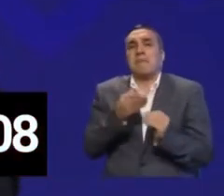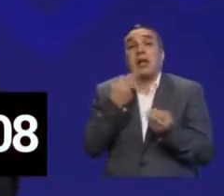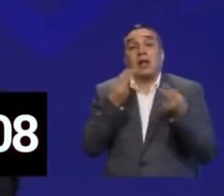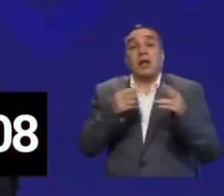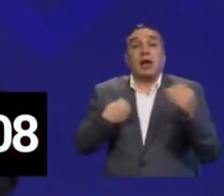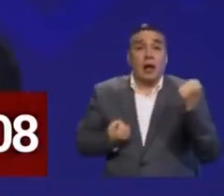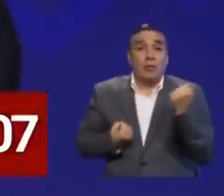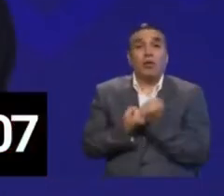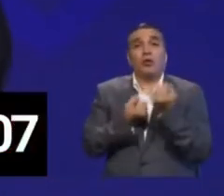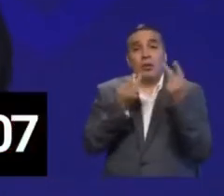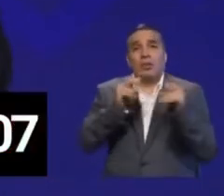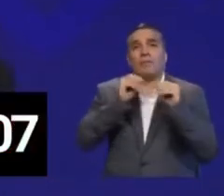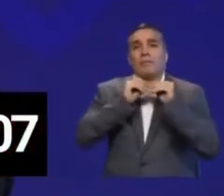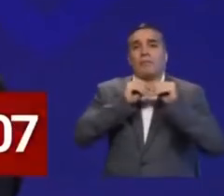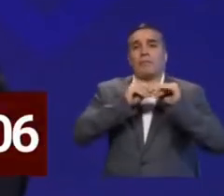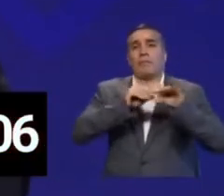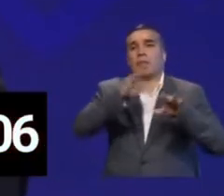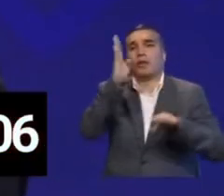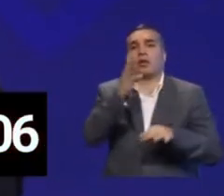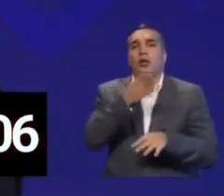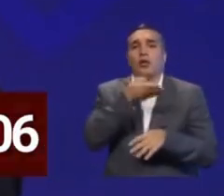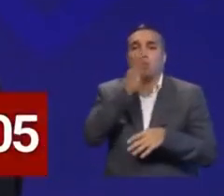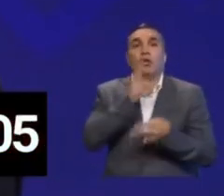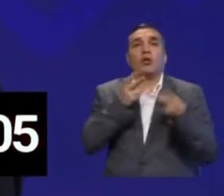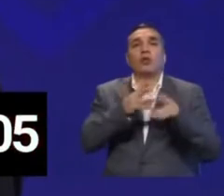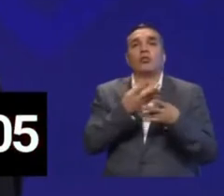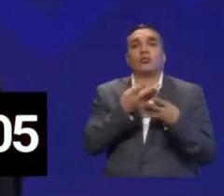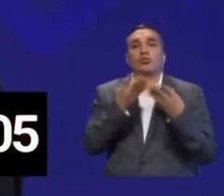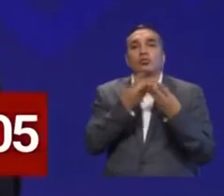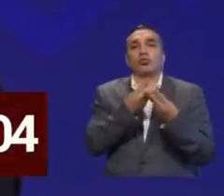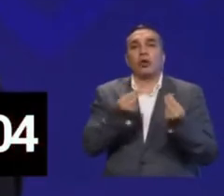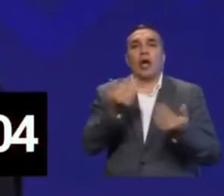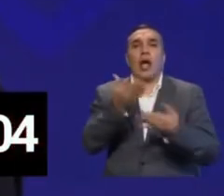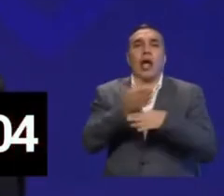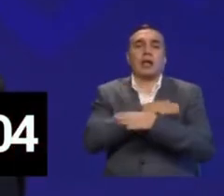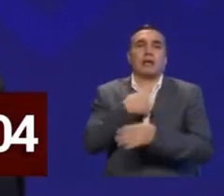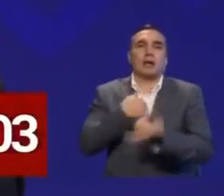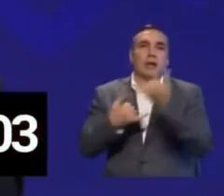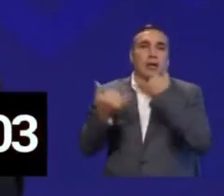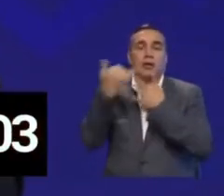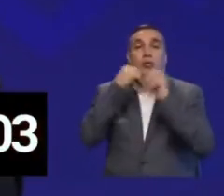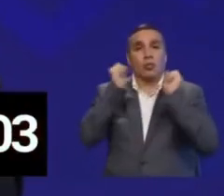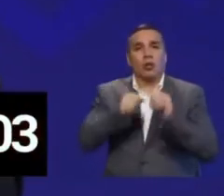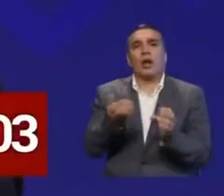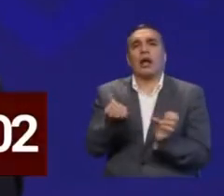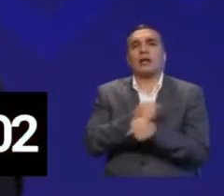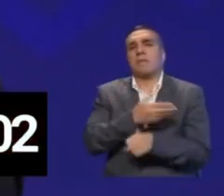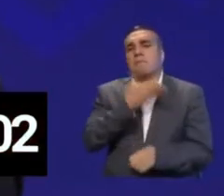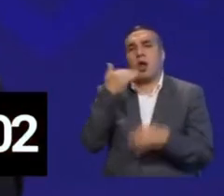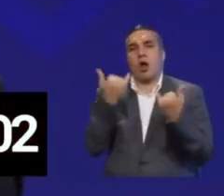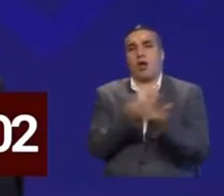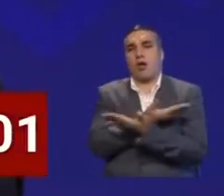de Dios y corrigiendo errores, mi compromiso es hacer las cosas mucho mejor que la primera vez.